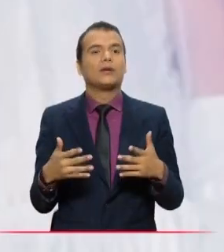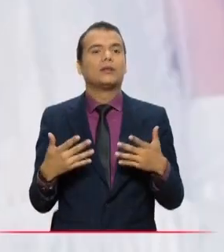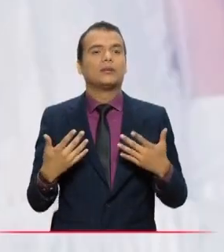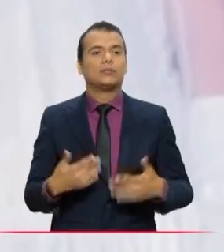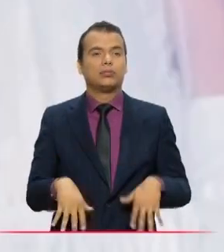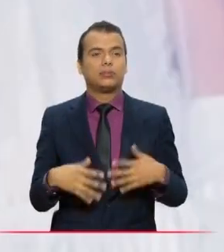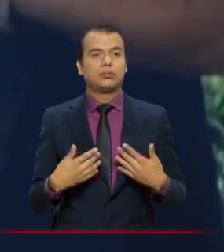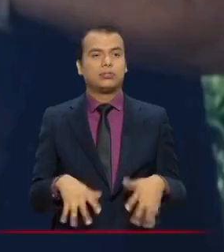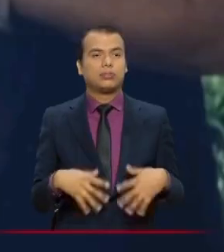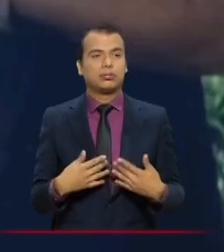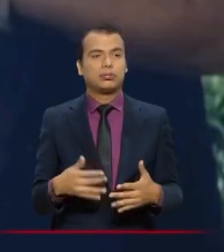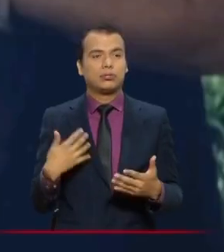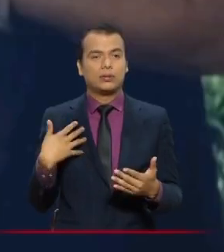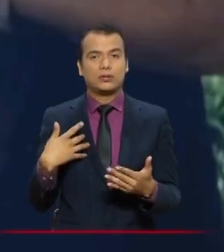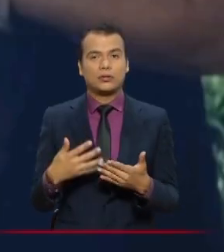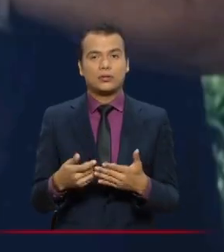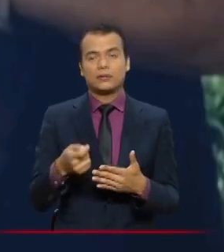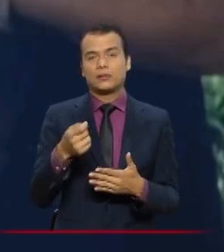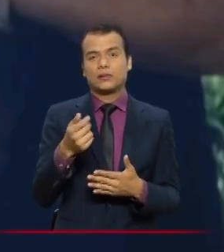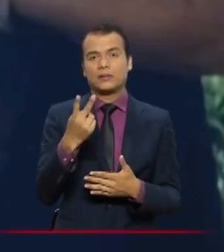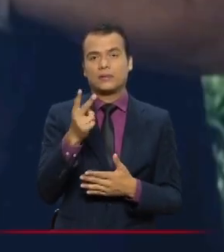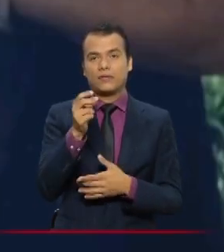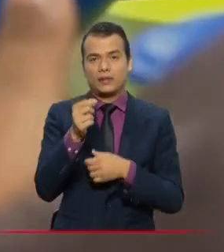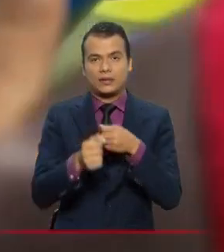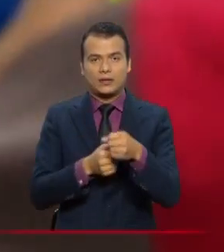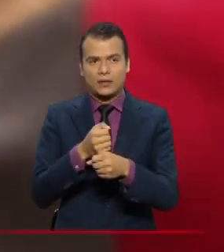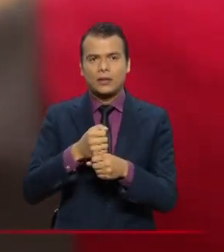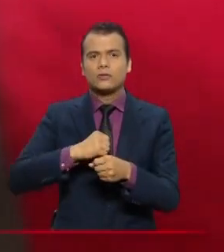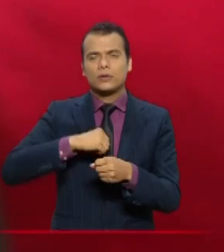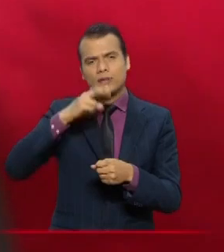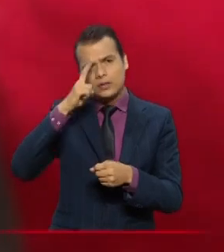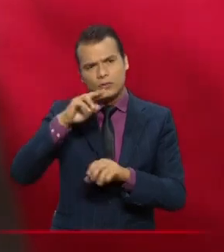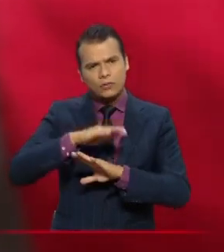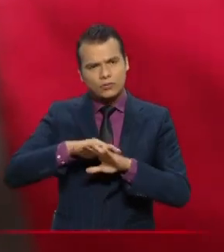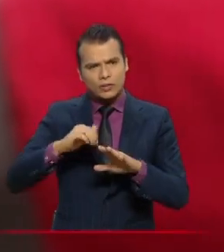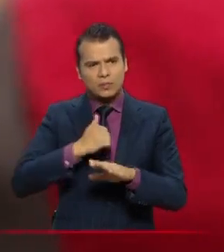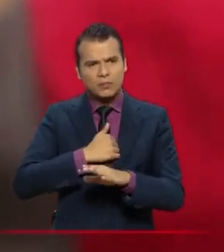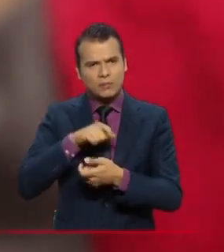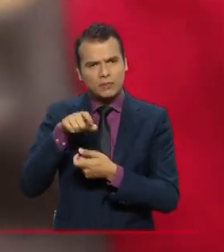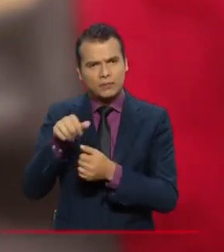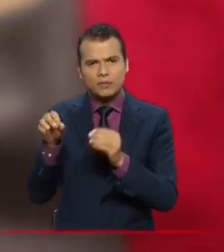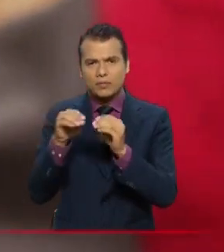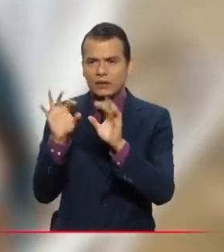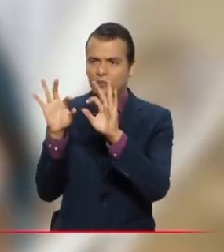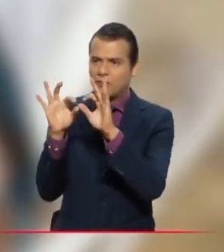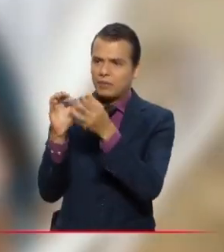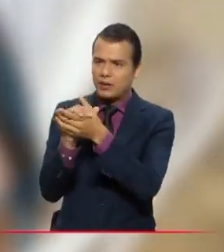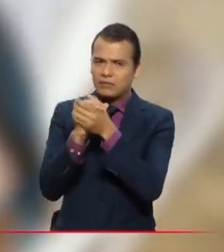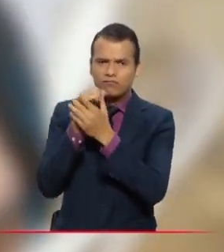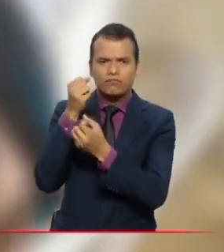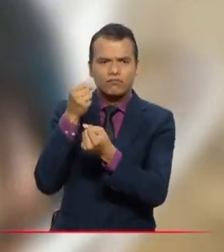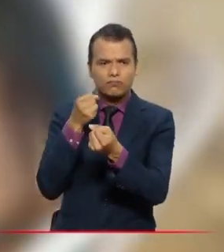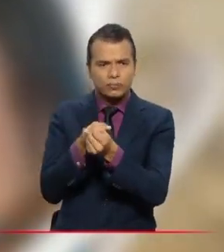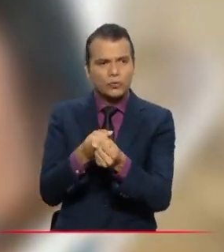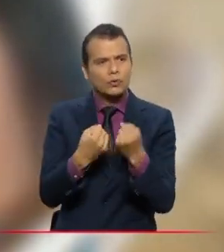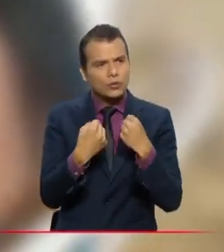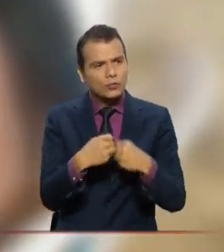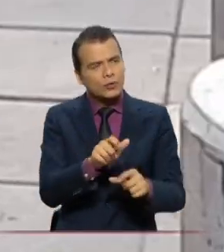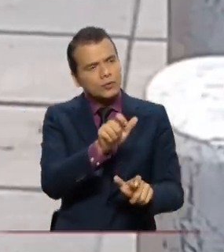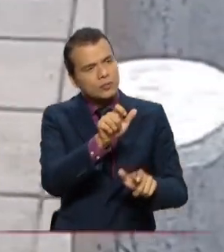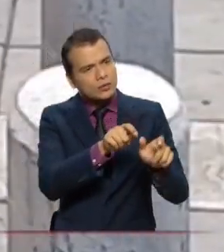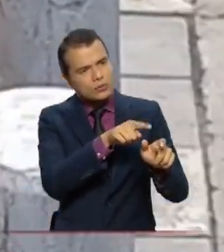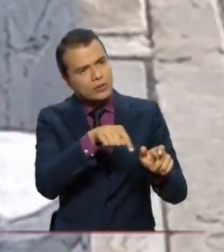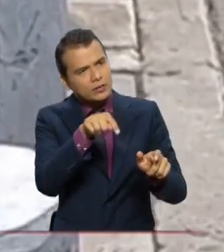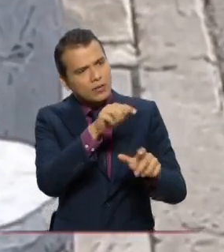Hoy, cerca de 2 décadas después, junto a sus hijos y con recursos propios de amigos y familiares, trabajan por sacar a personas del mundo del que ellos